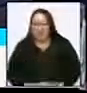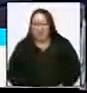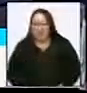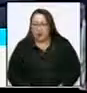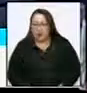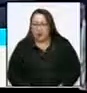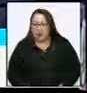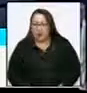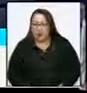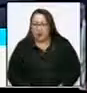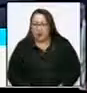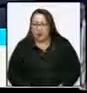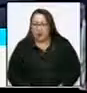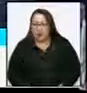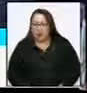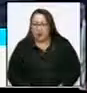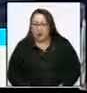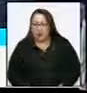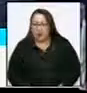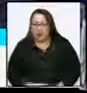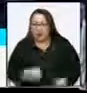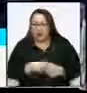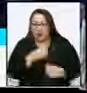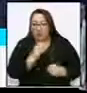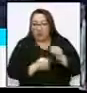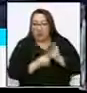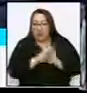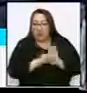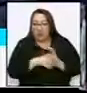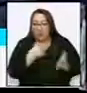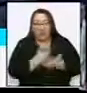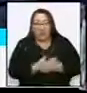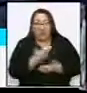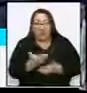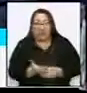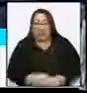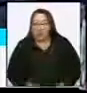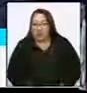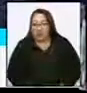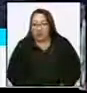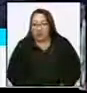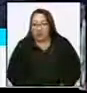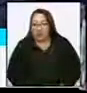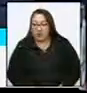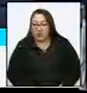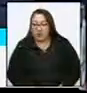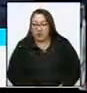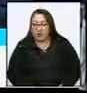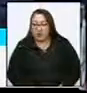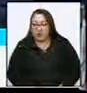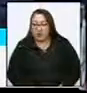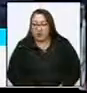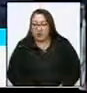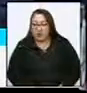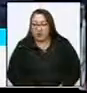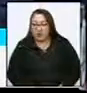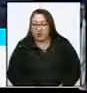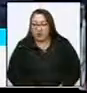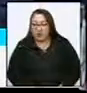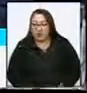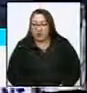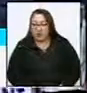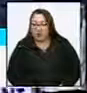reforma constitucional salgan tal como las propone, y haciendo cuestión de